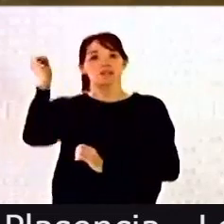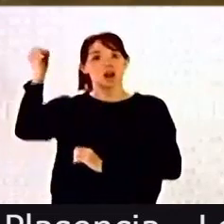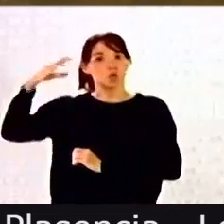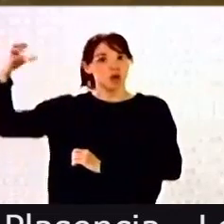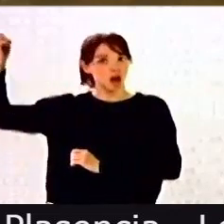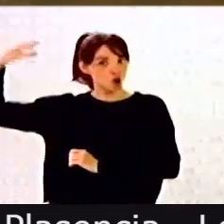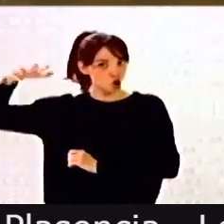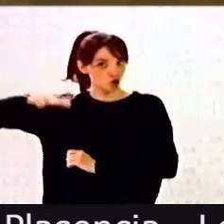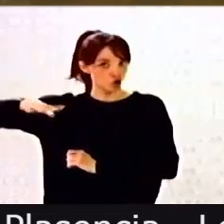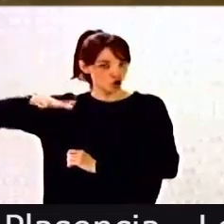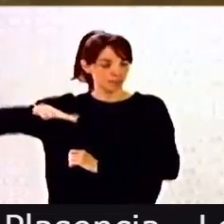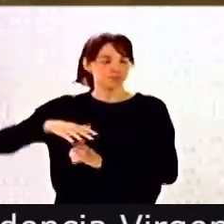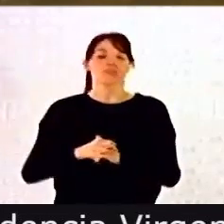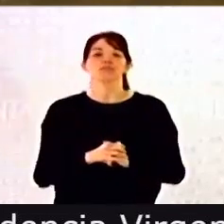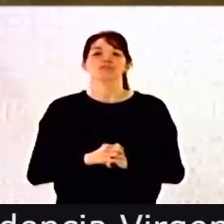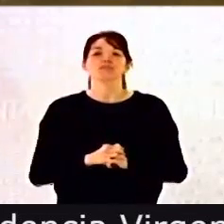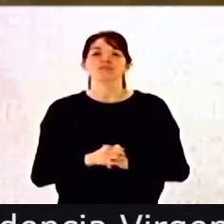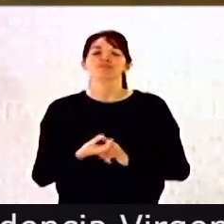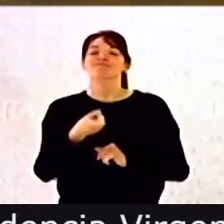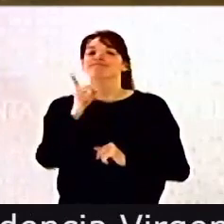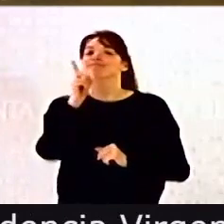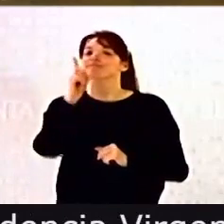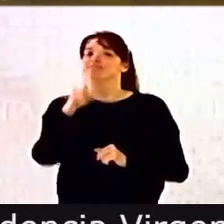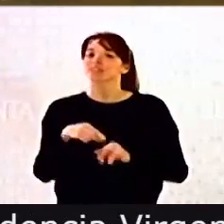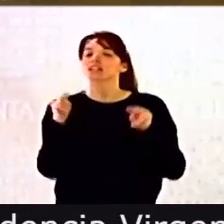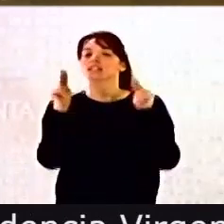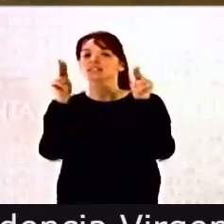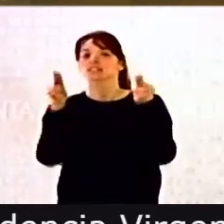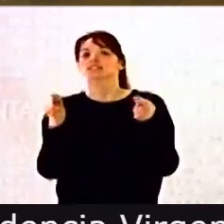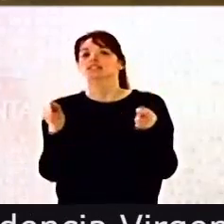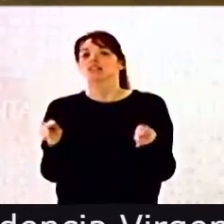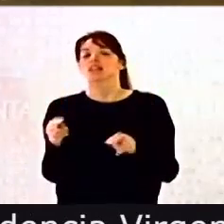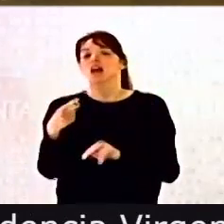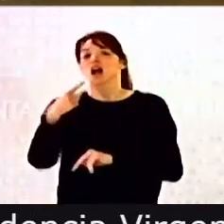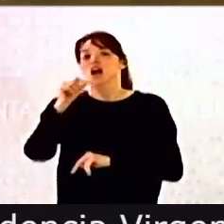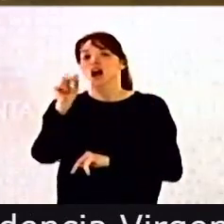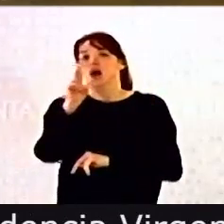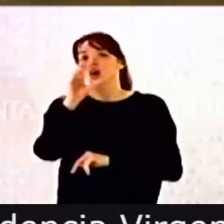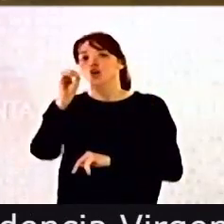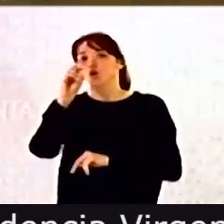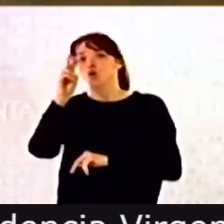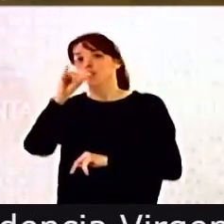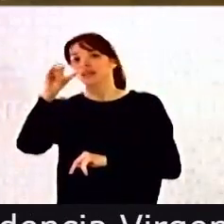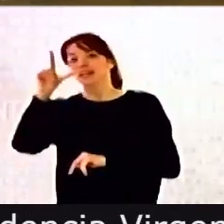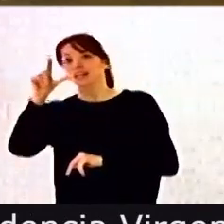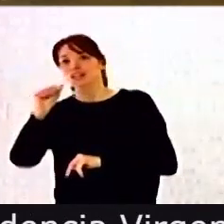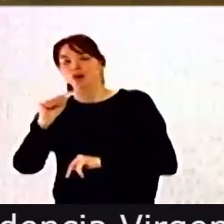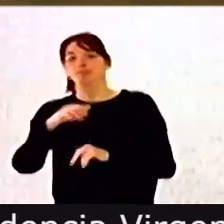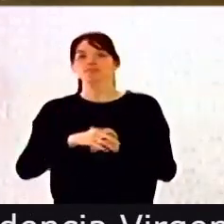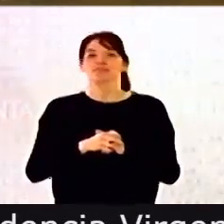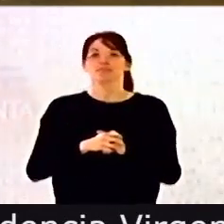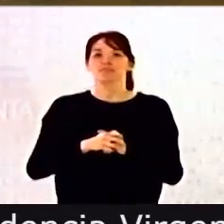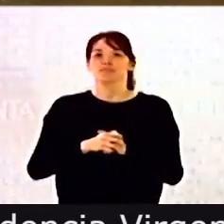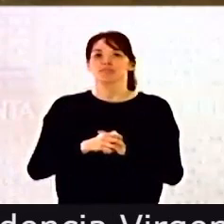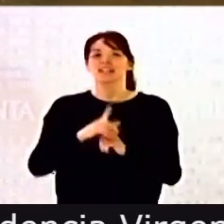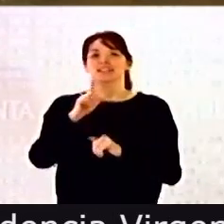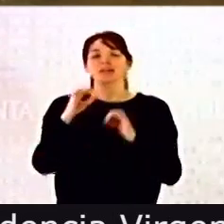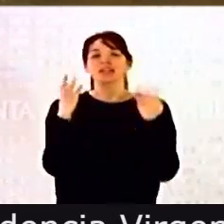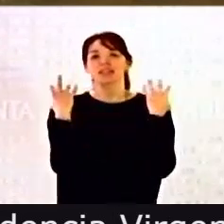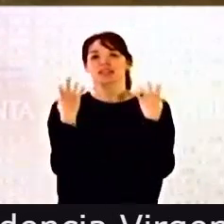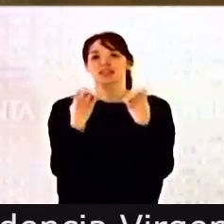Luz, está la residencia de mayores de Garrovillas de Alconétar, está la residencia